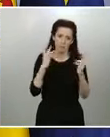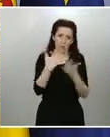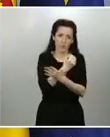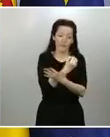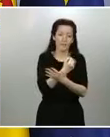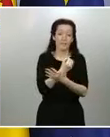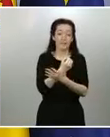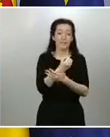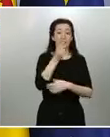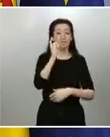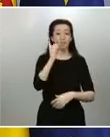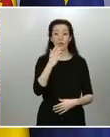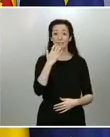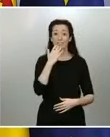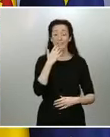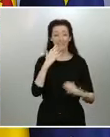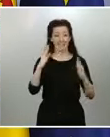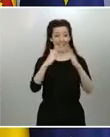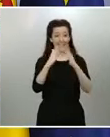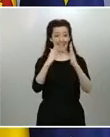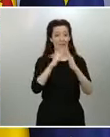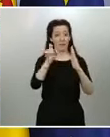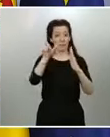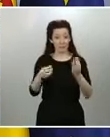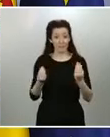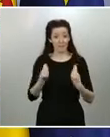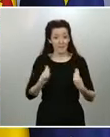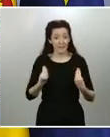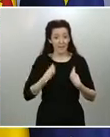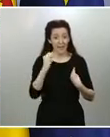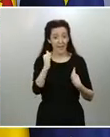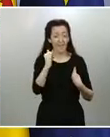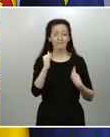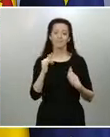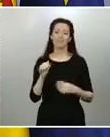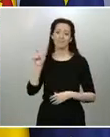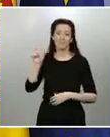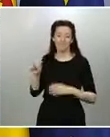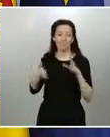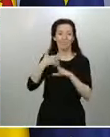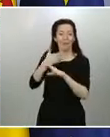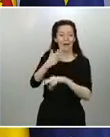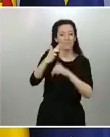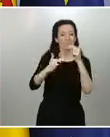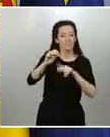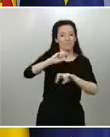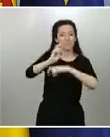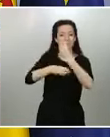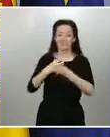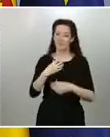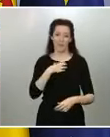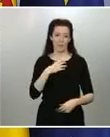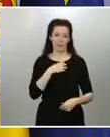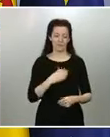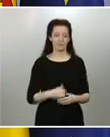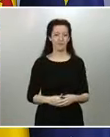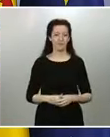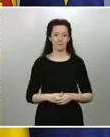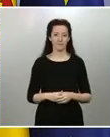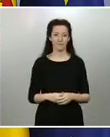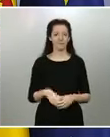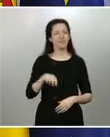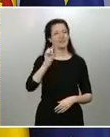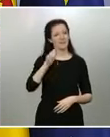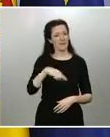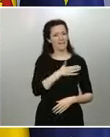viviendas habitadas trabajamos también con para garantizar el derecho a la vivienda de las personas con